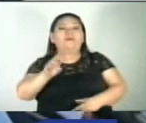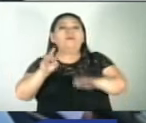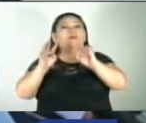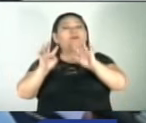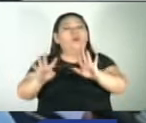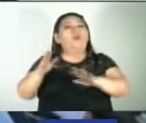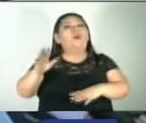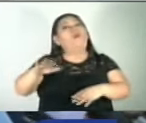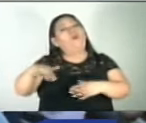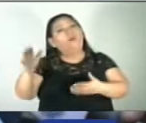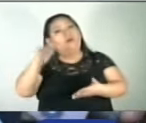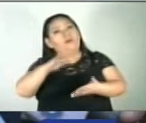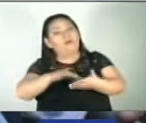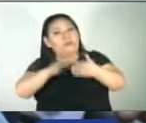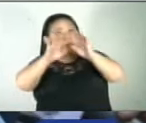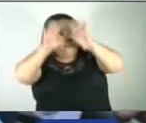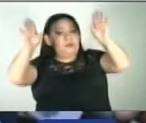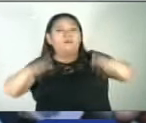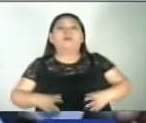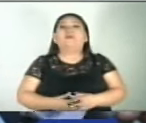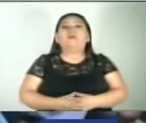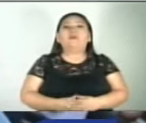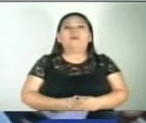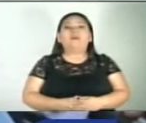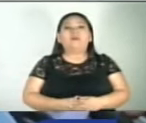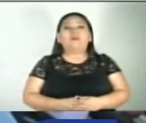habría otra elección general.